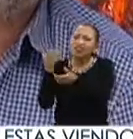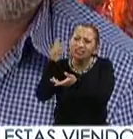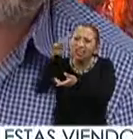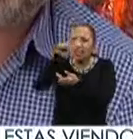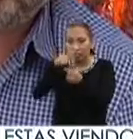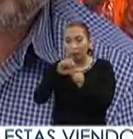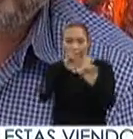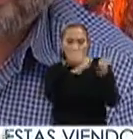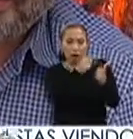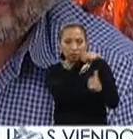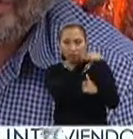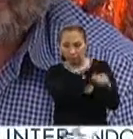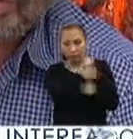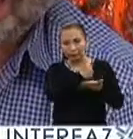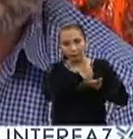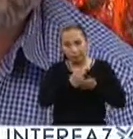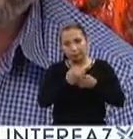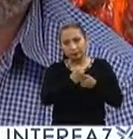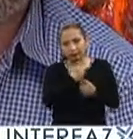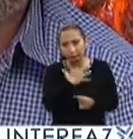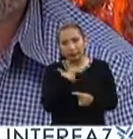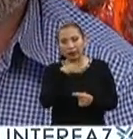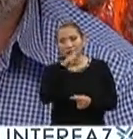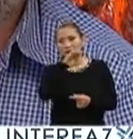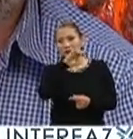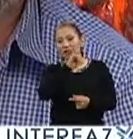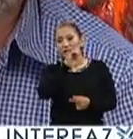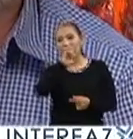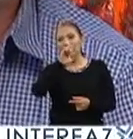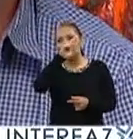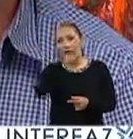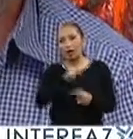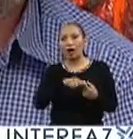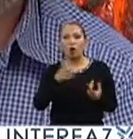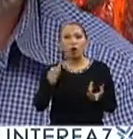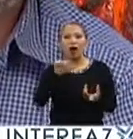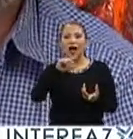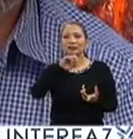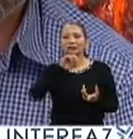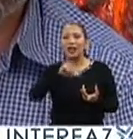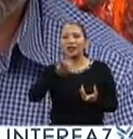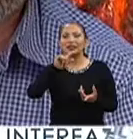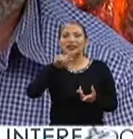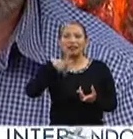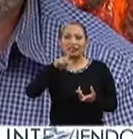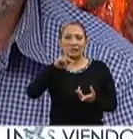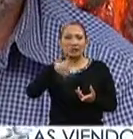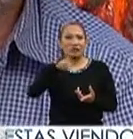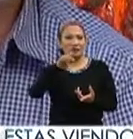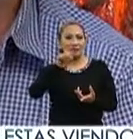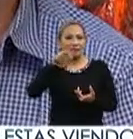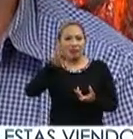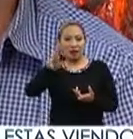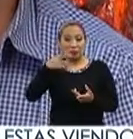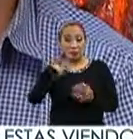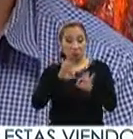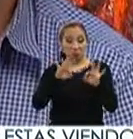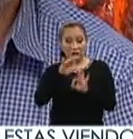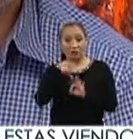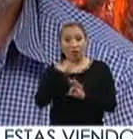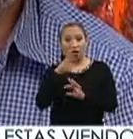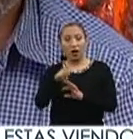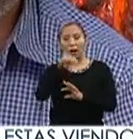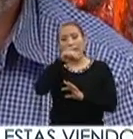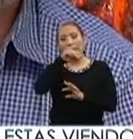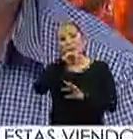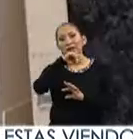también tengo muchos artistas que me han influenciado, como puede ser Richard Serra o Ansel Kiefer, Tapia es muy importante, todo el